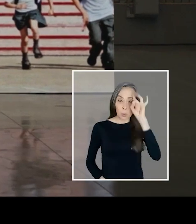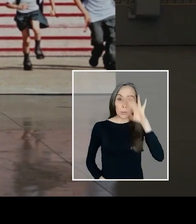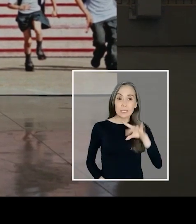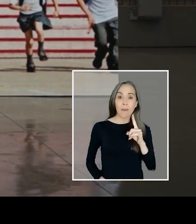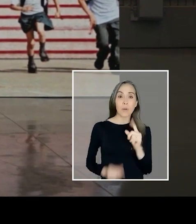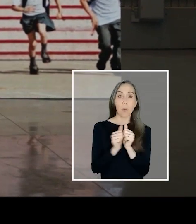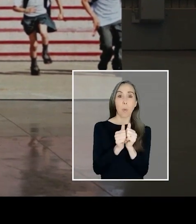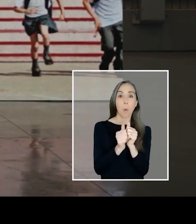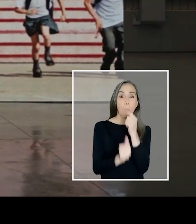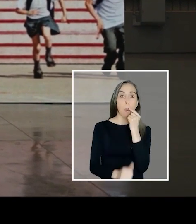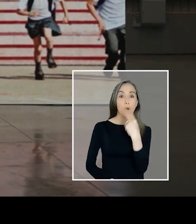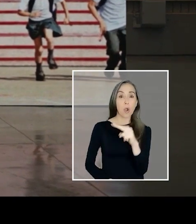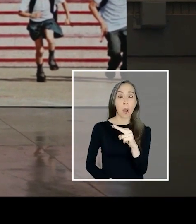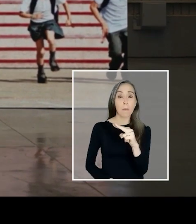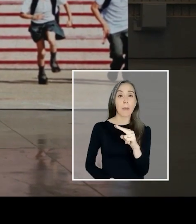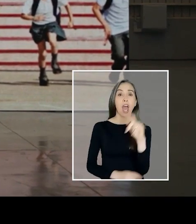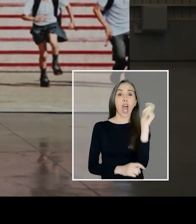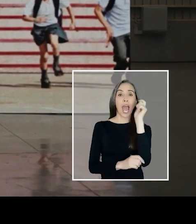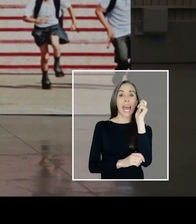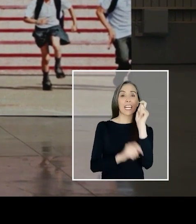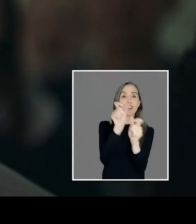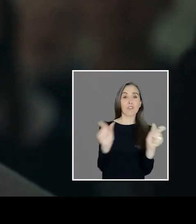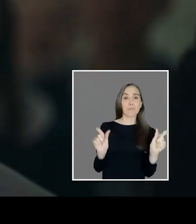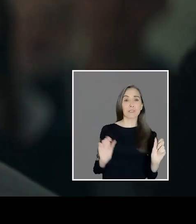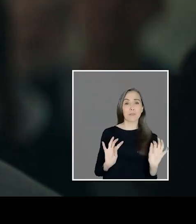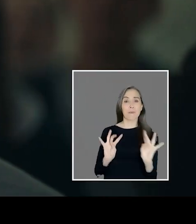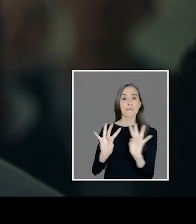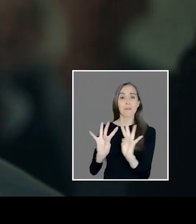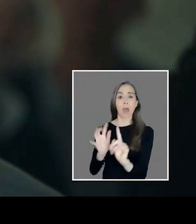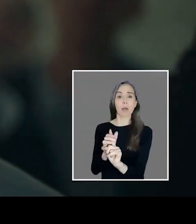¿Sabes que uno de tus compañeros se aísla en los recreos?